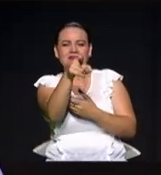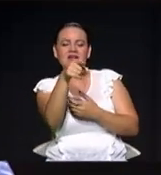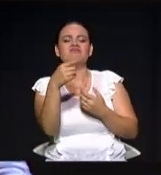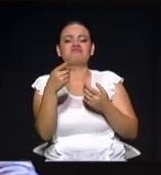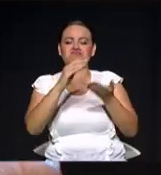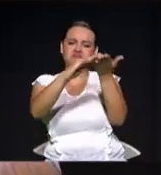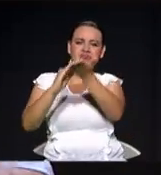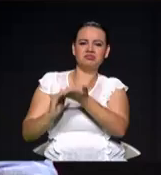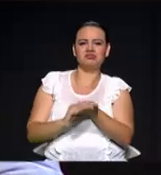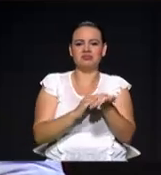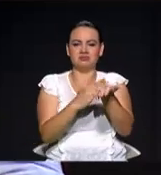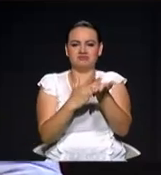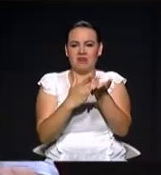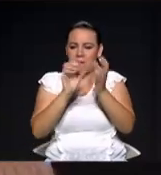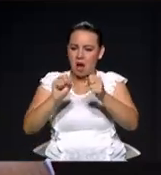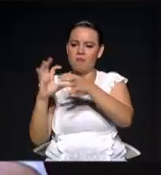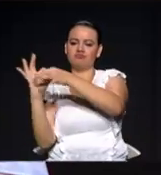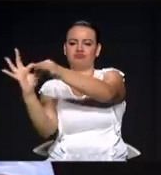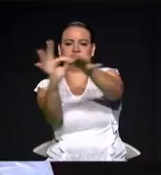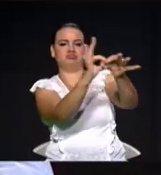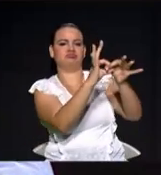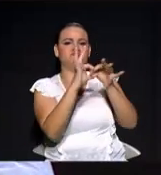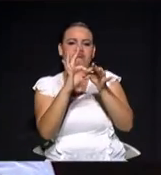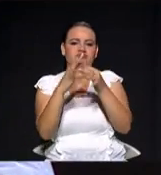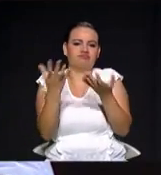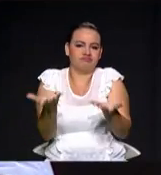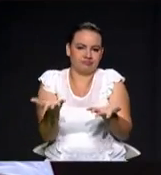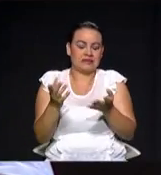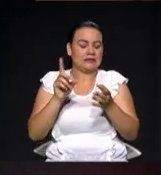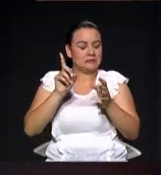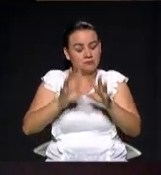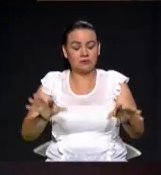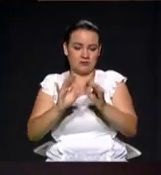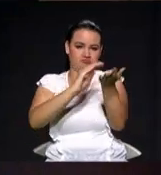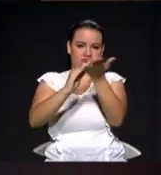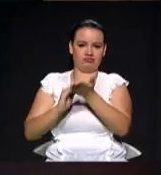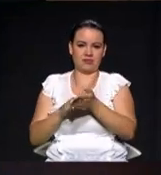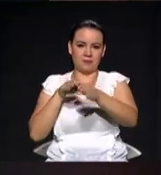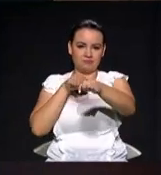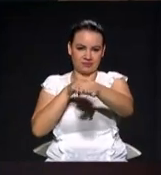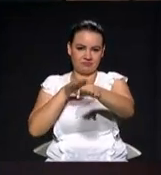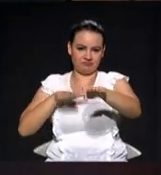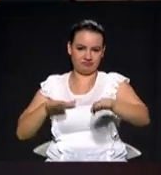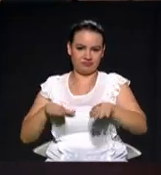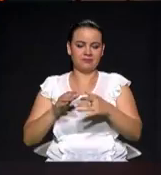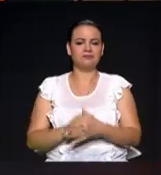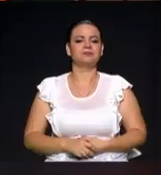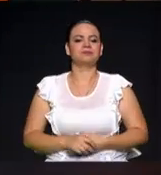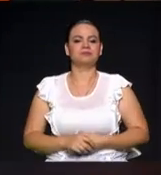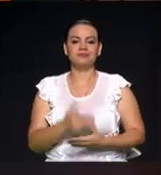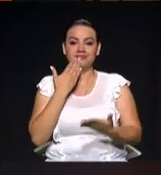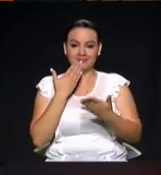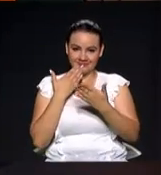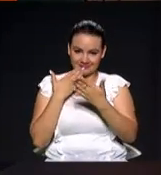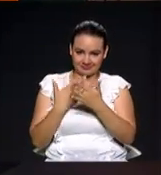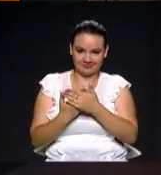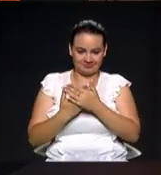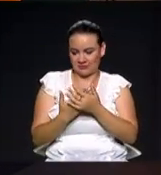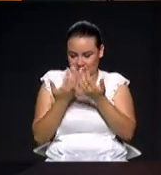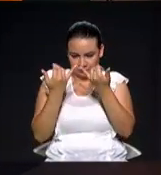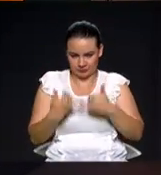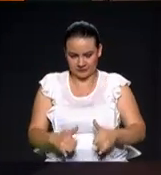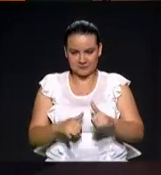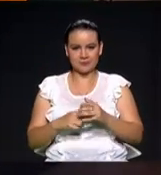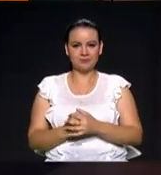conectarnos con las 4g es lo que hay que hacer en movilidad gracias candidatos y terminamos este bloque vamos a continuar con el bloque de